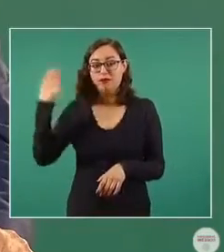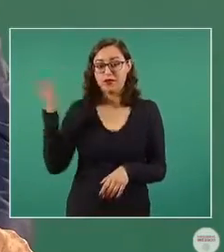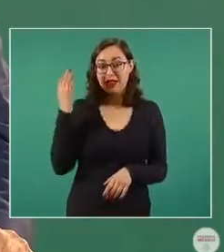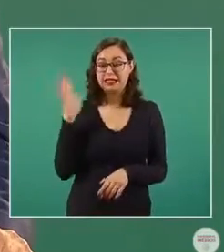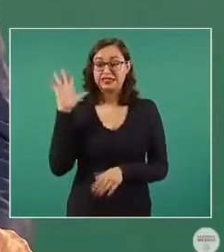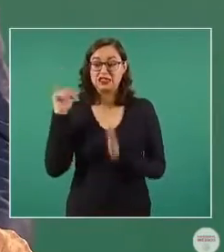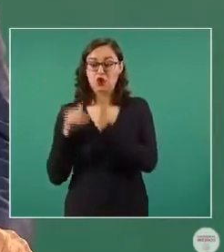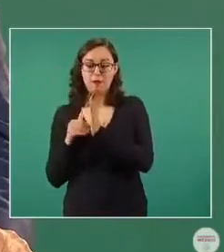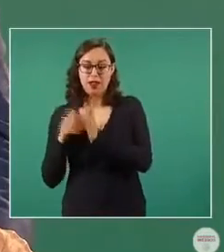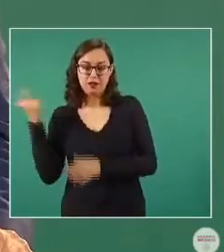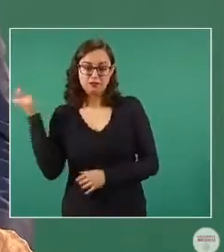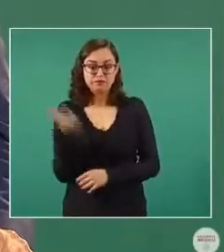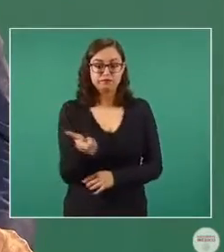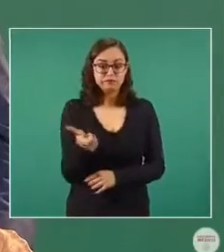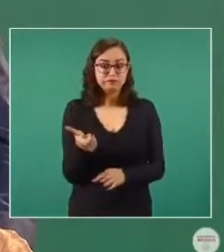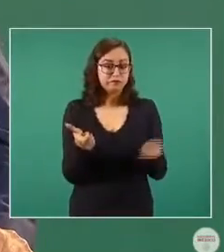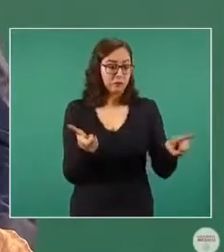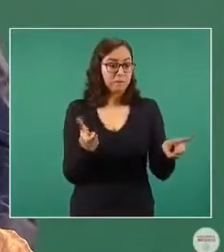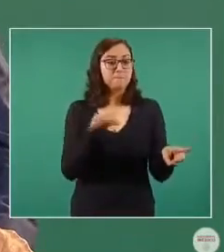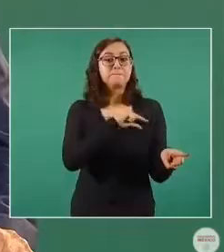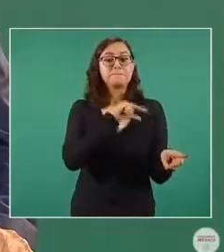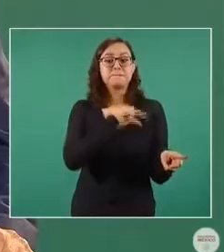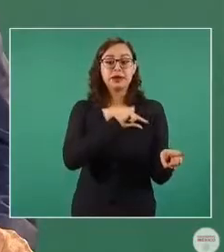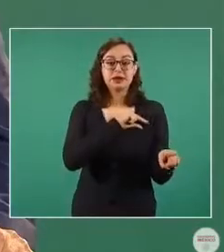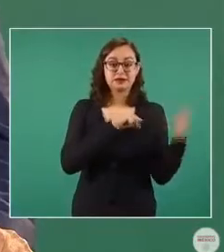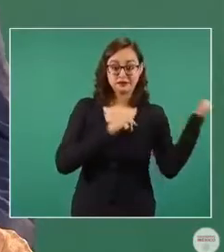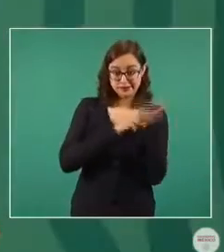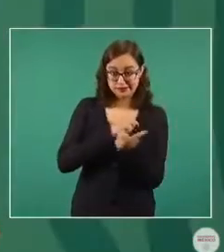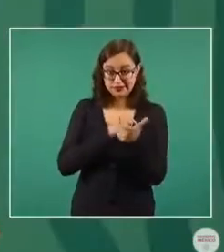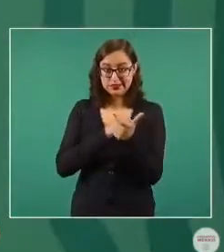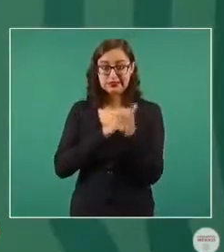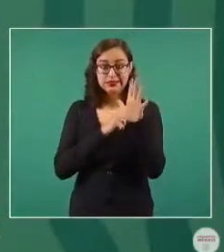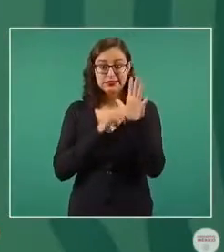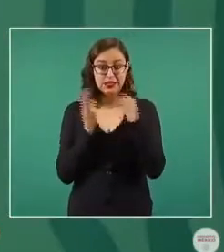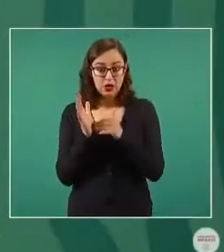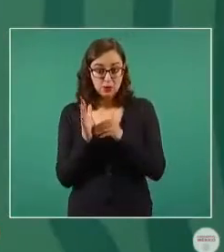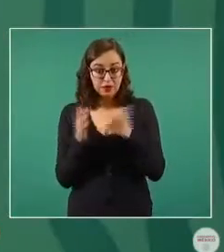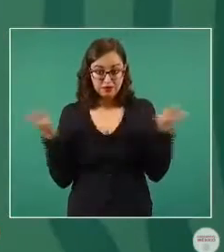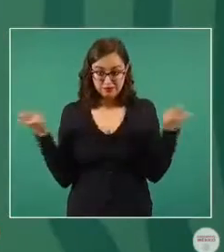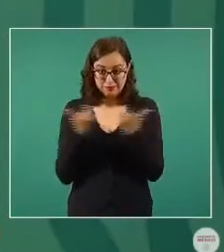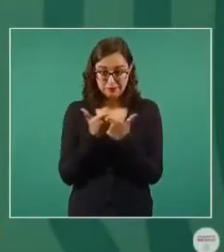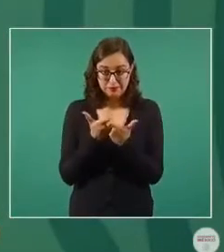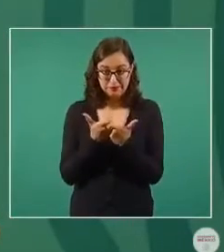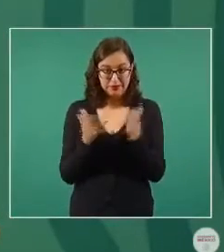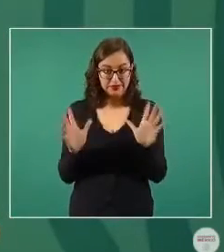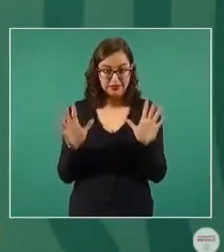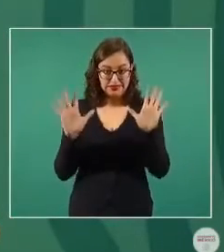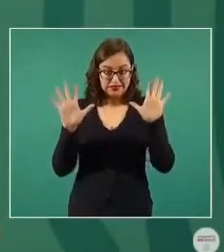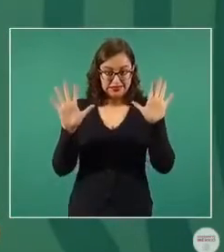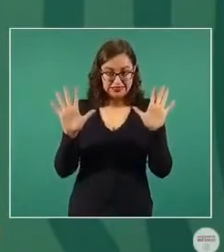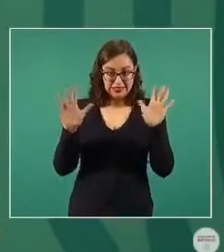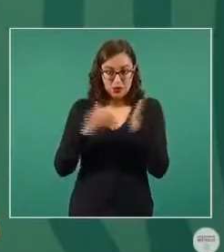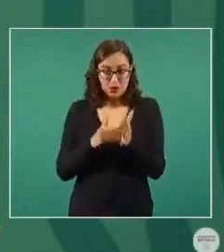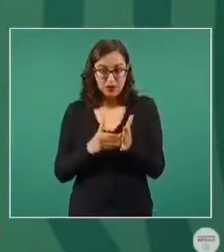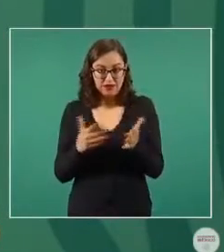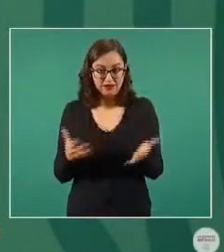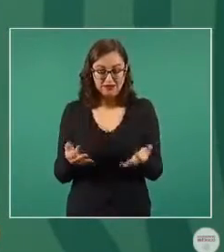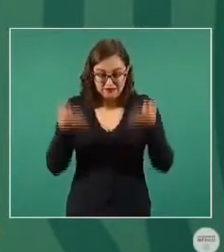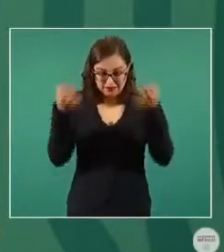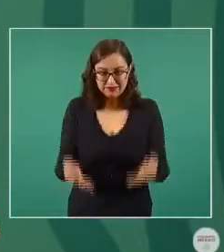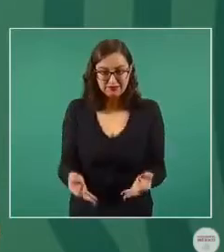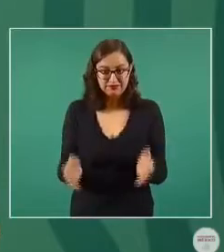la empresa privada aporta los otros 5,000. Como realmente la obra costaba